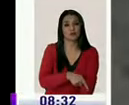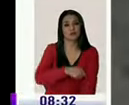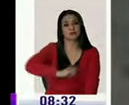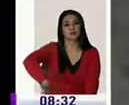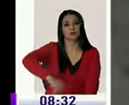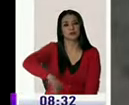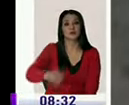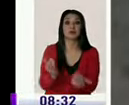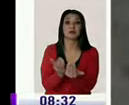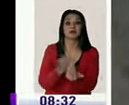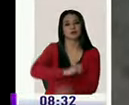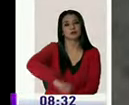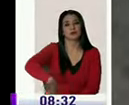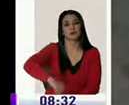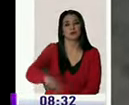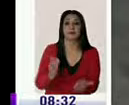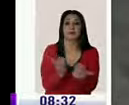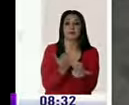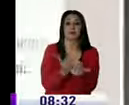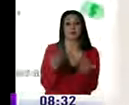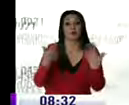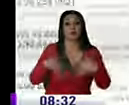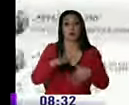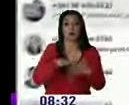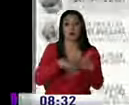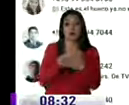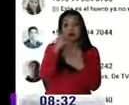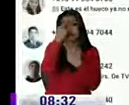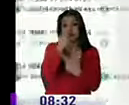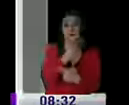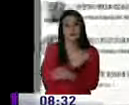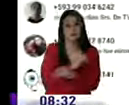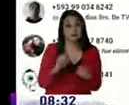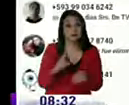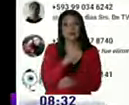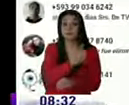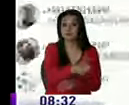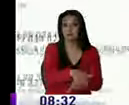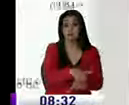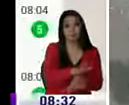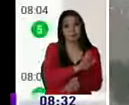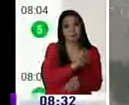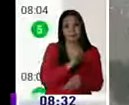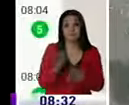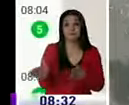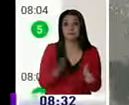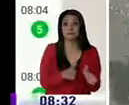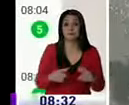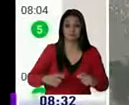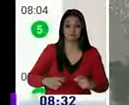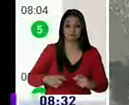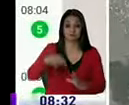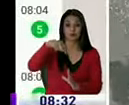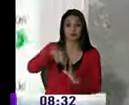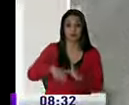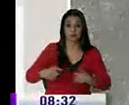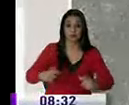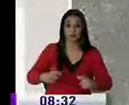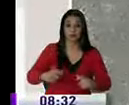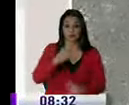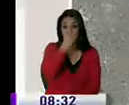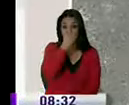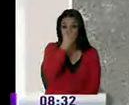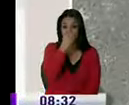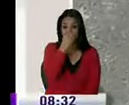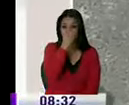botar la basura donde nos da la gana y a la hora que queramos. Este también es un mal nuestro, vecinos. Bache grande este, no hueco. Felicidades